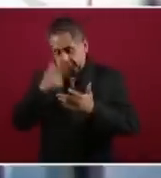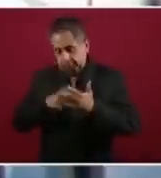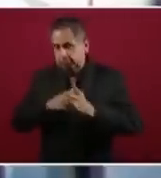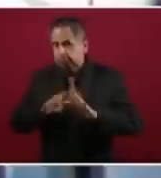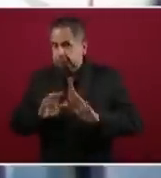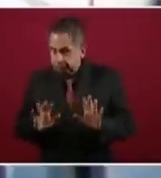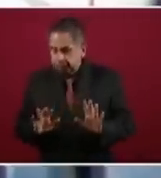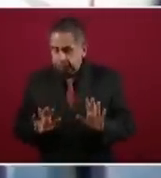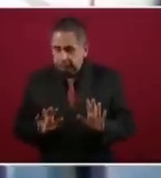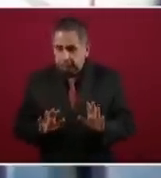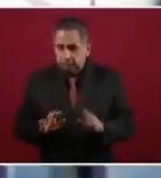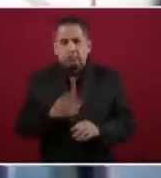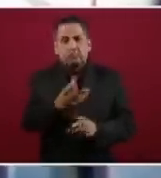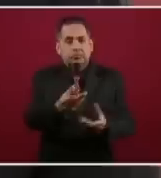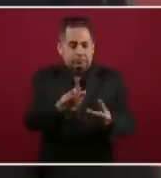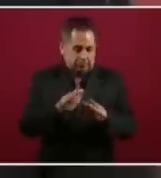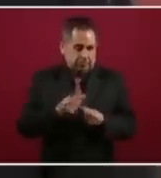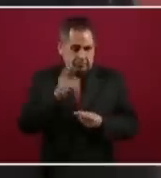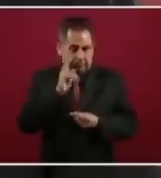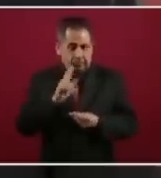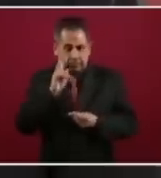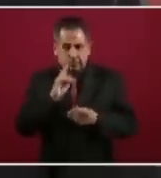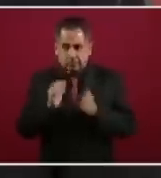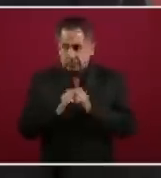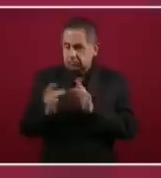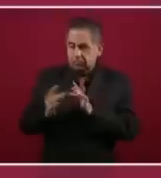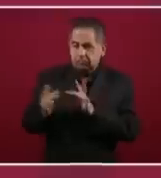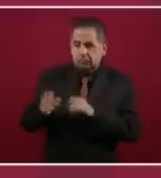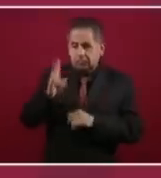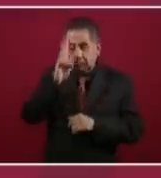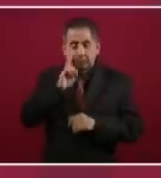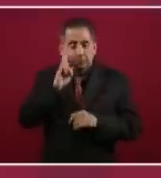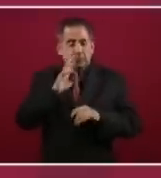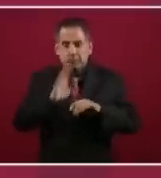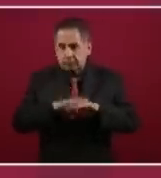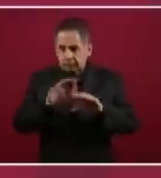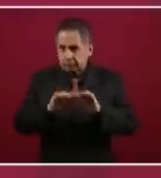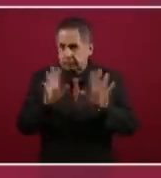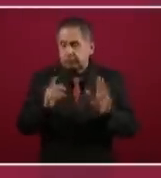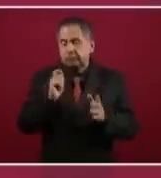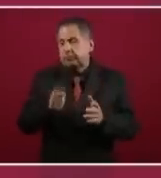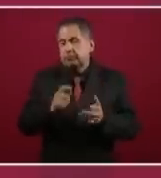Entonces, es cosa de verlo, o sea, para que se aclare,